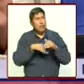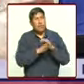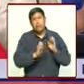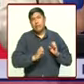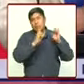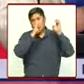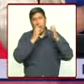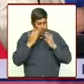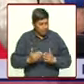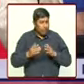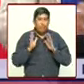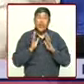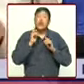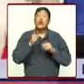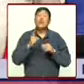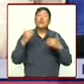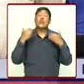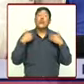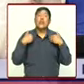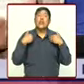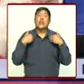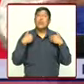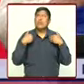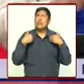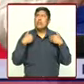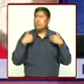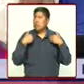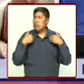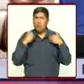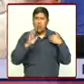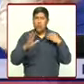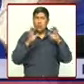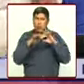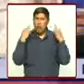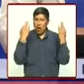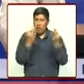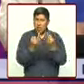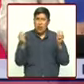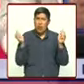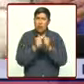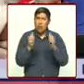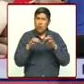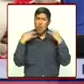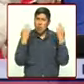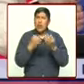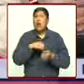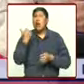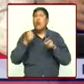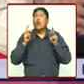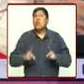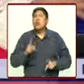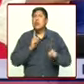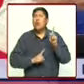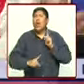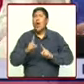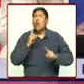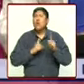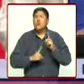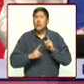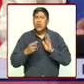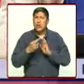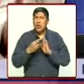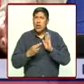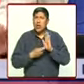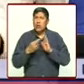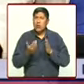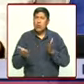encuentren, ¿verdad? Ahora, me imagino que ustedes tienen, no solamente tu familia, tú con tu familia, otras personas también, algún protocolo para